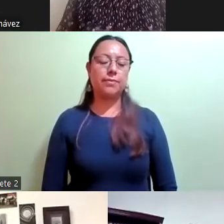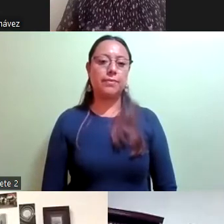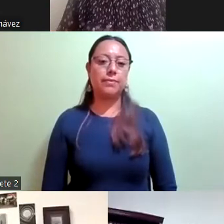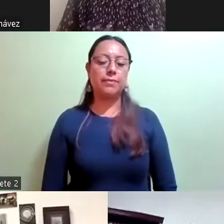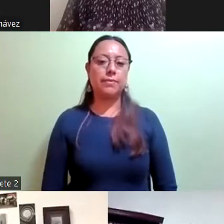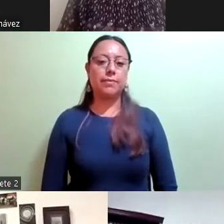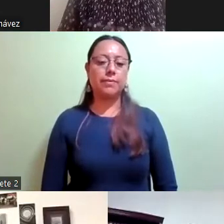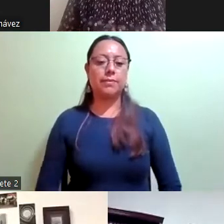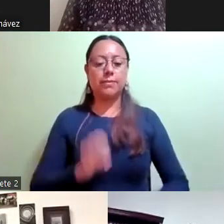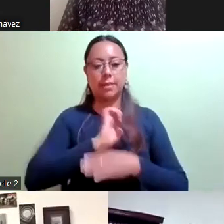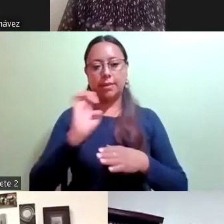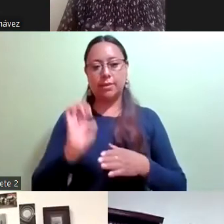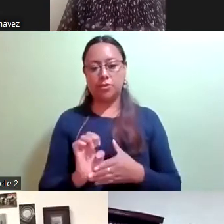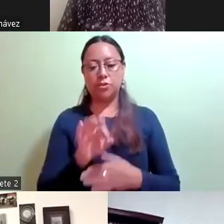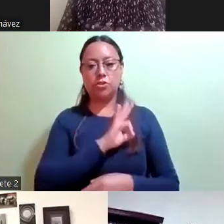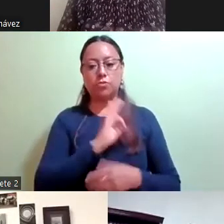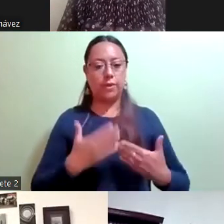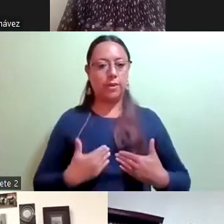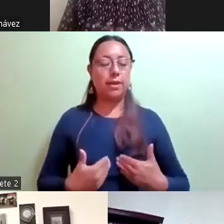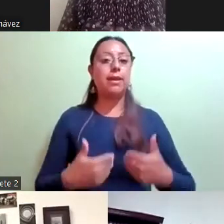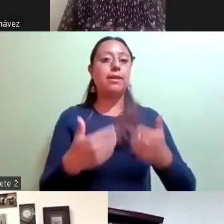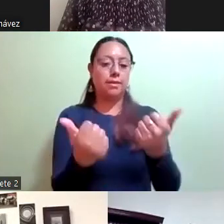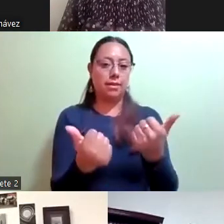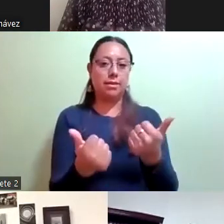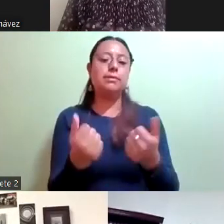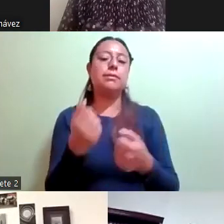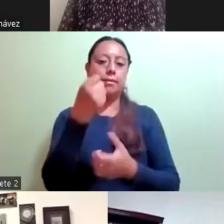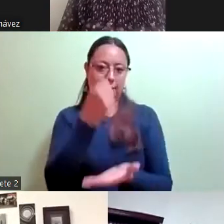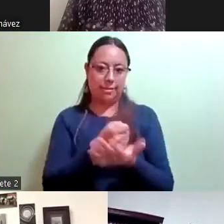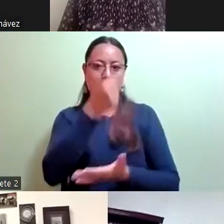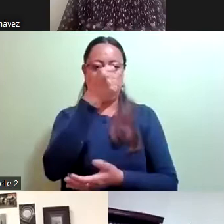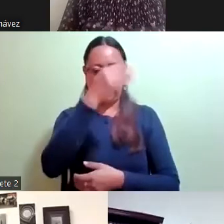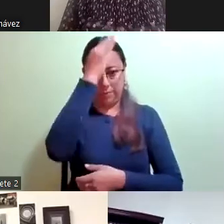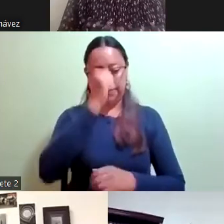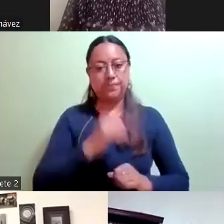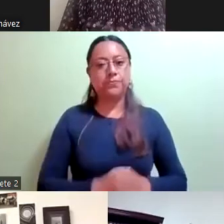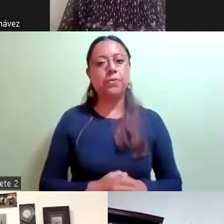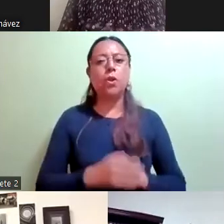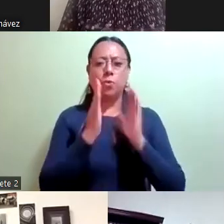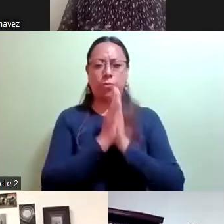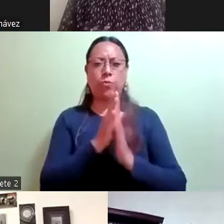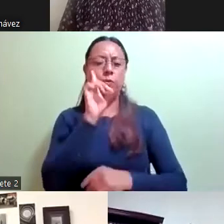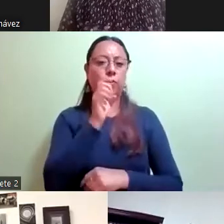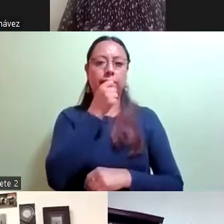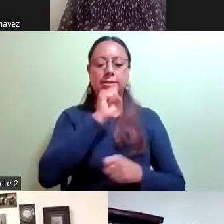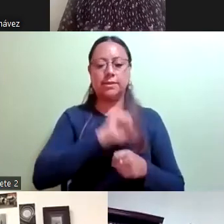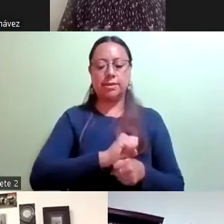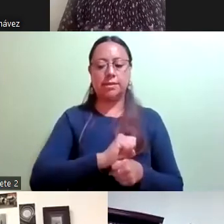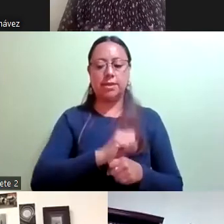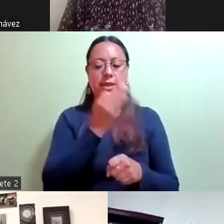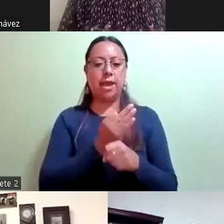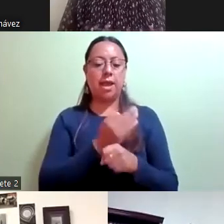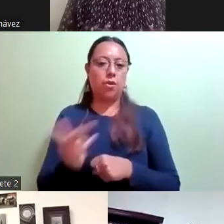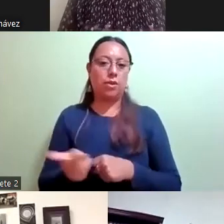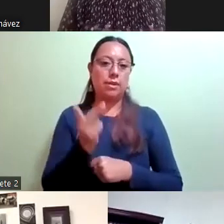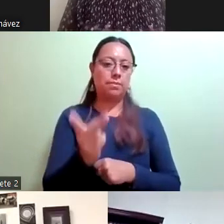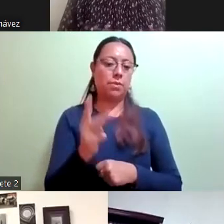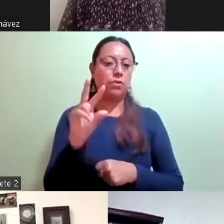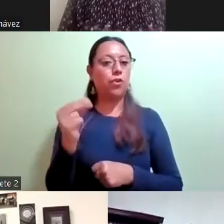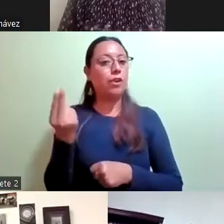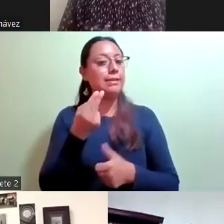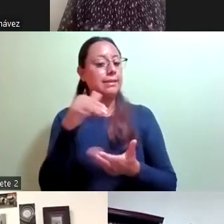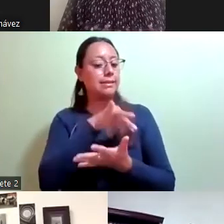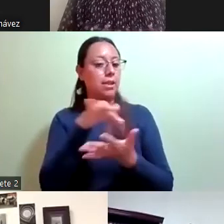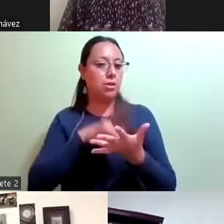Se entenderá por aprobado en los términos del acuerdo. Le solicito a la secretaria que se proceda a consultar la dispensa y, en su